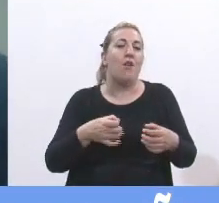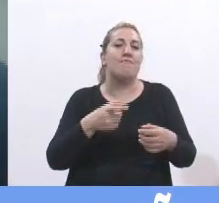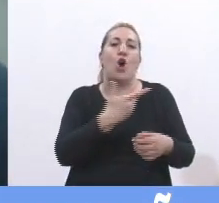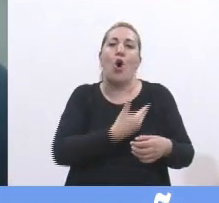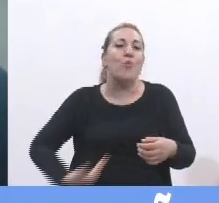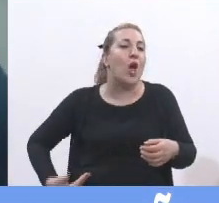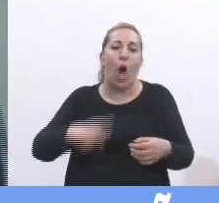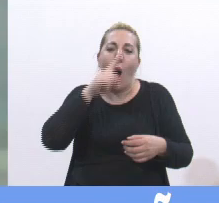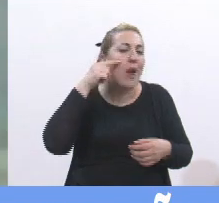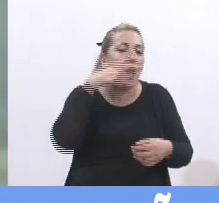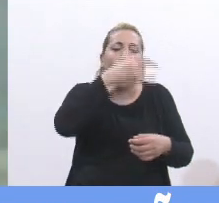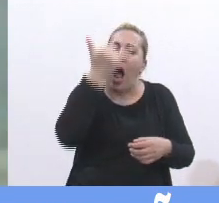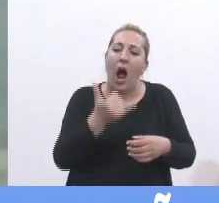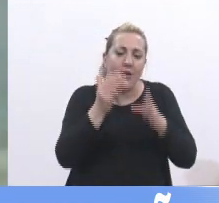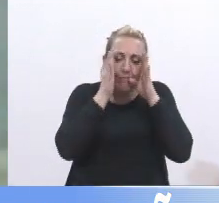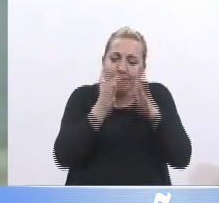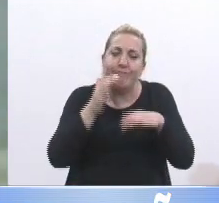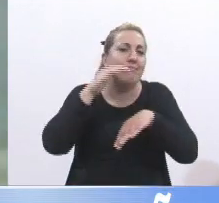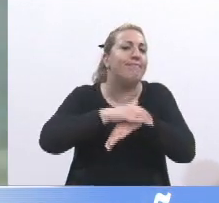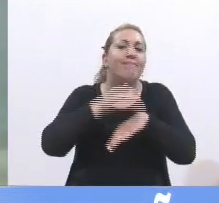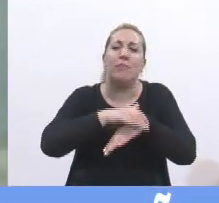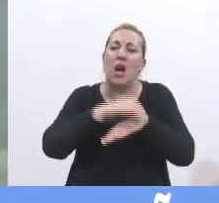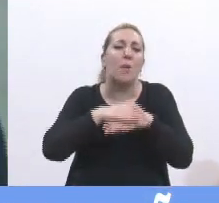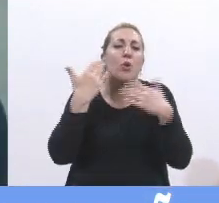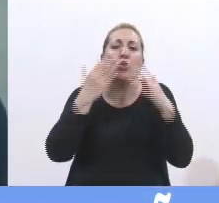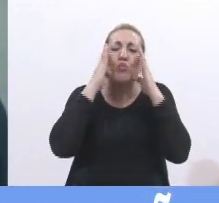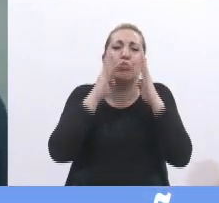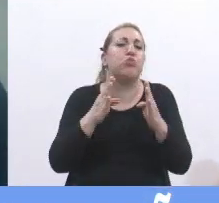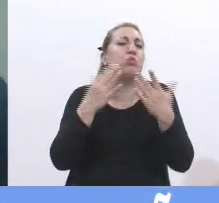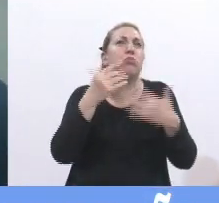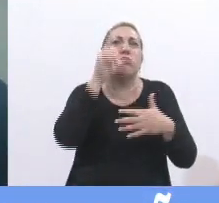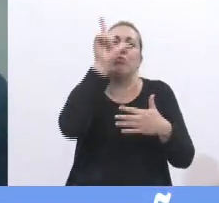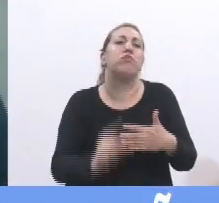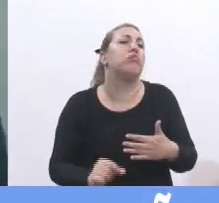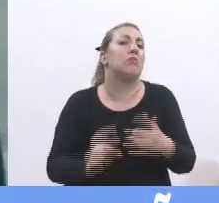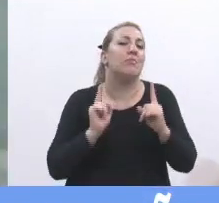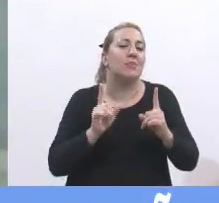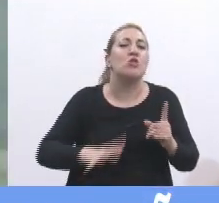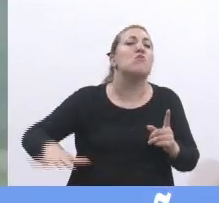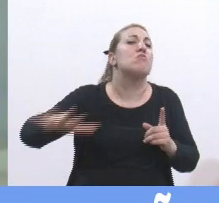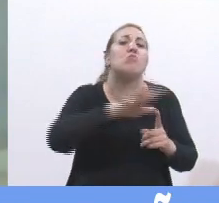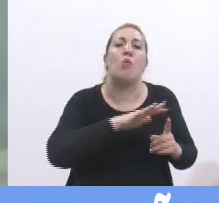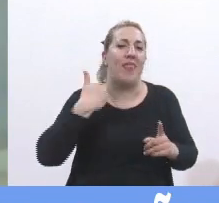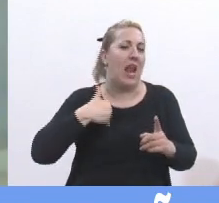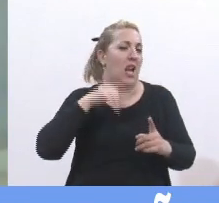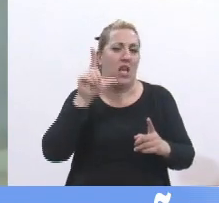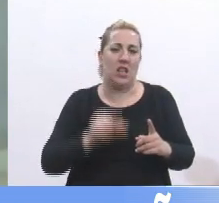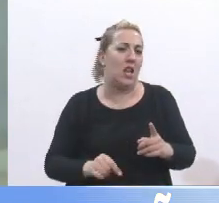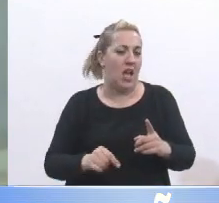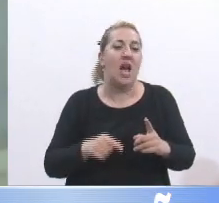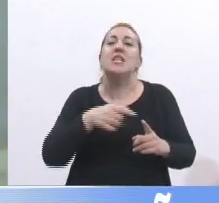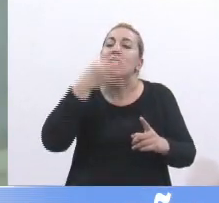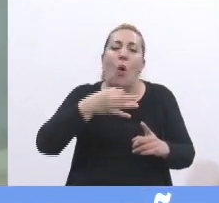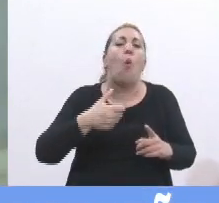Fernández, porque está comprometido con la realidad nacional, federal y popular de la Argentina, va a llevar a